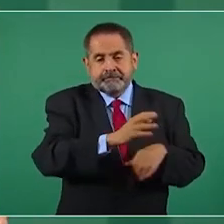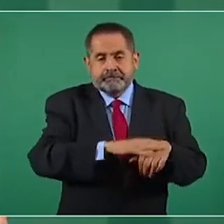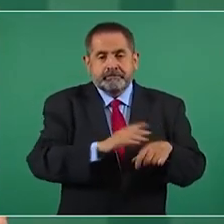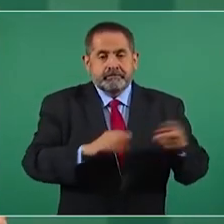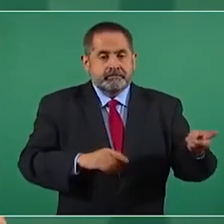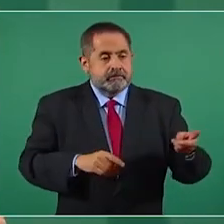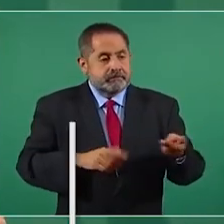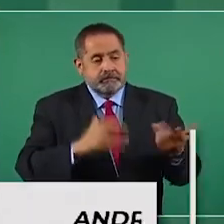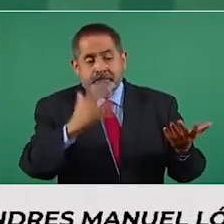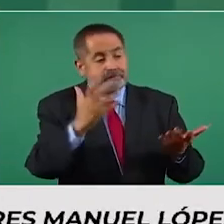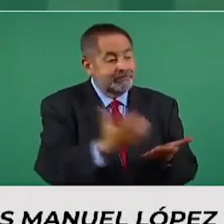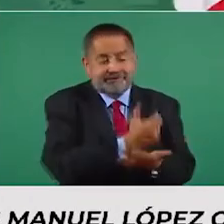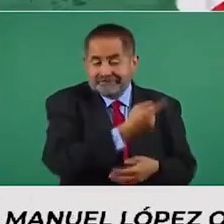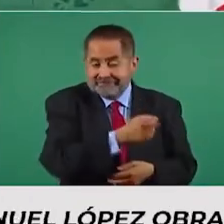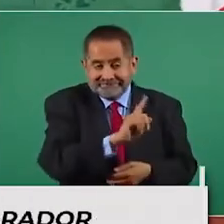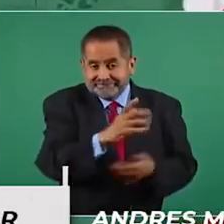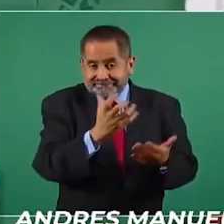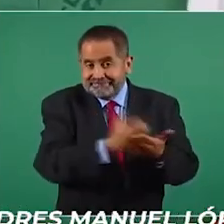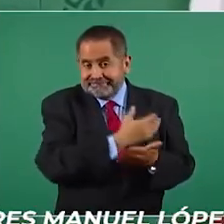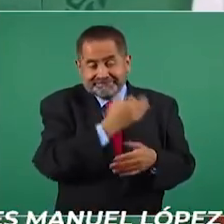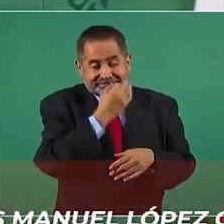de que no ganaron ellos